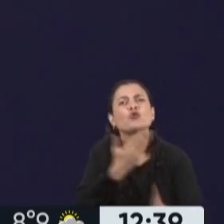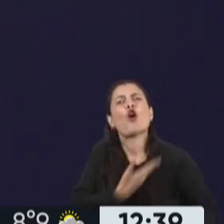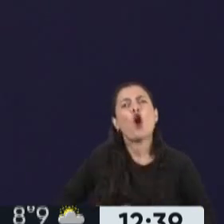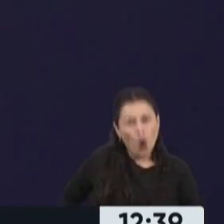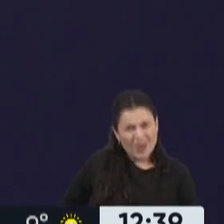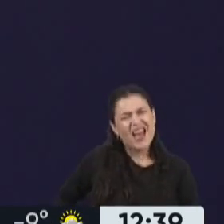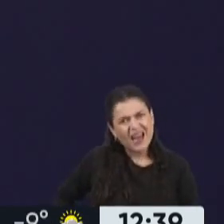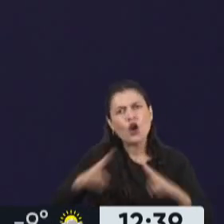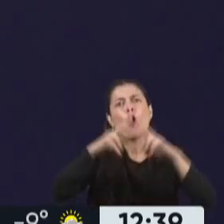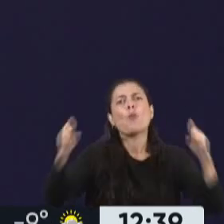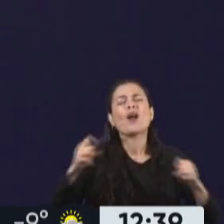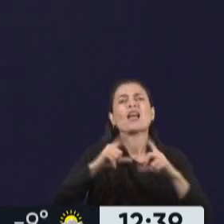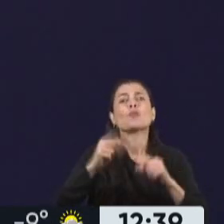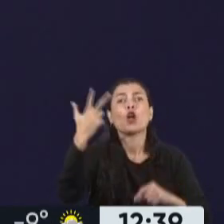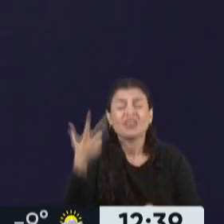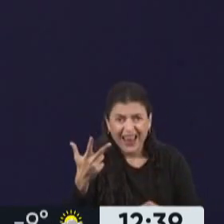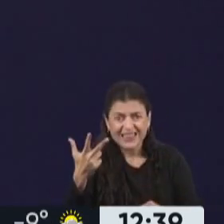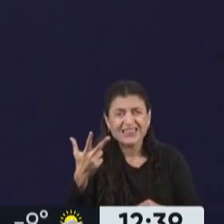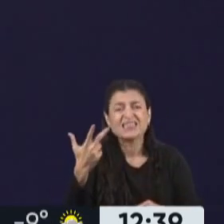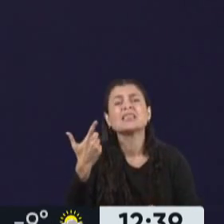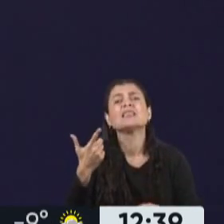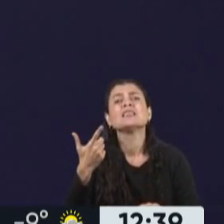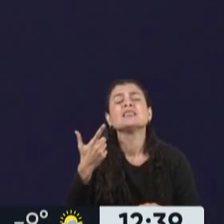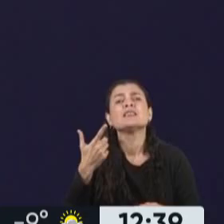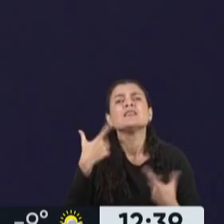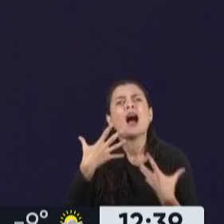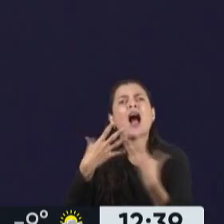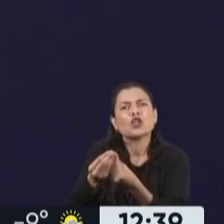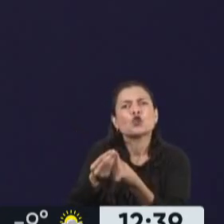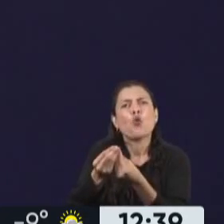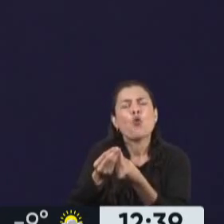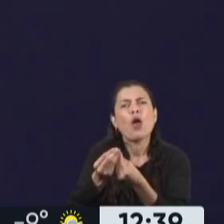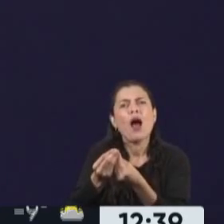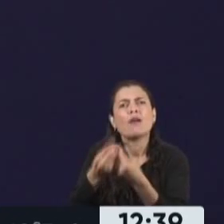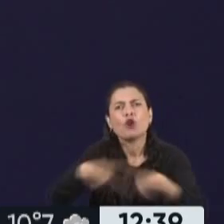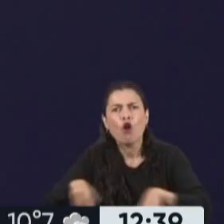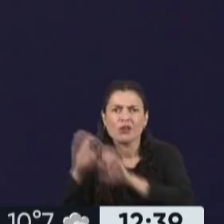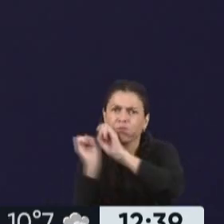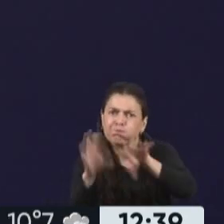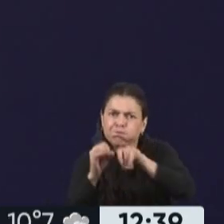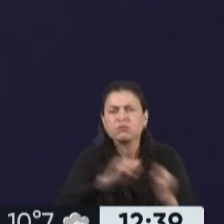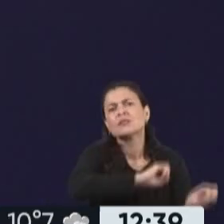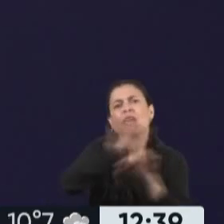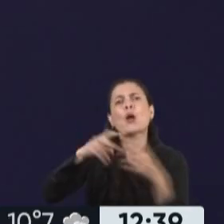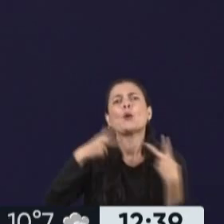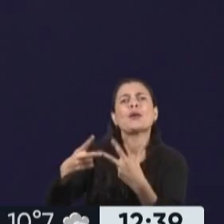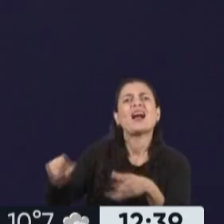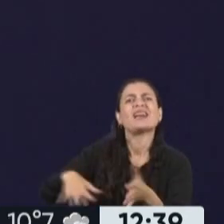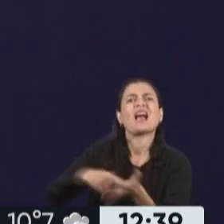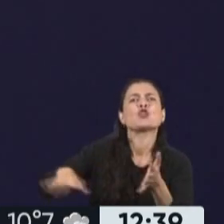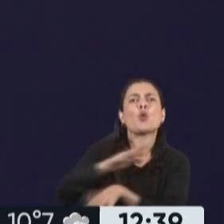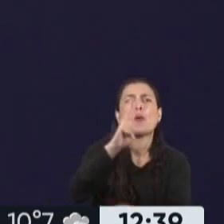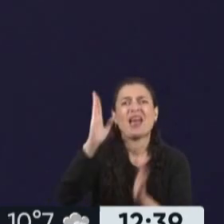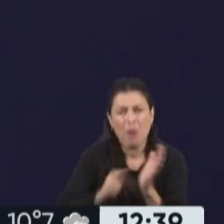Ruta Nacional 3 a la altura del Canal Maldonado para permitir el tránsito mientras continúan las tareas de reconstrucción en